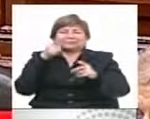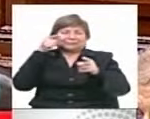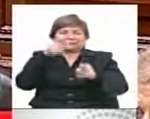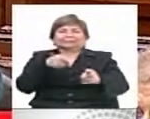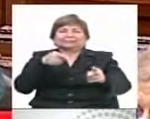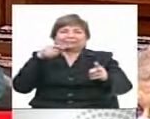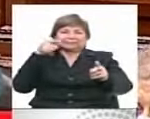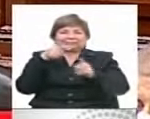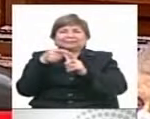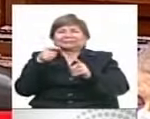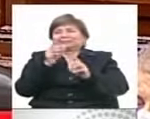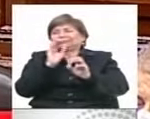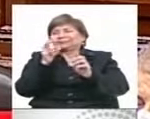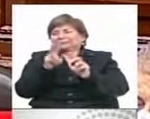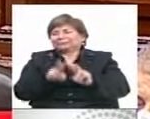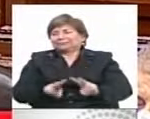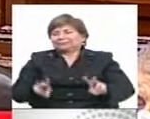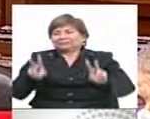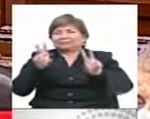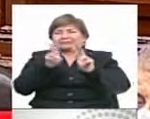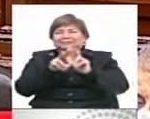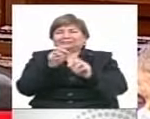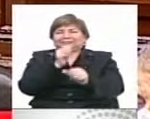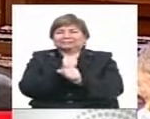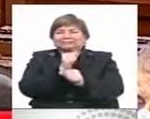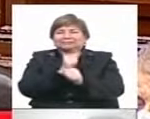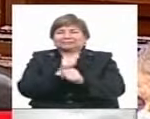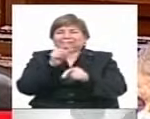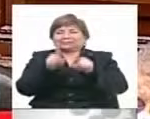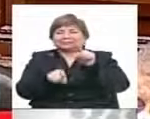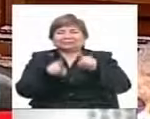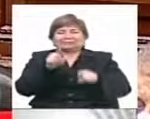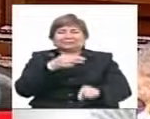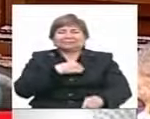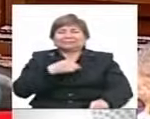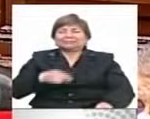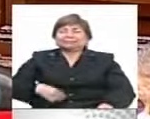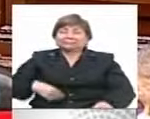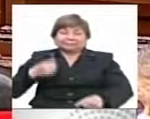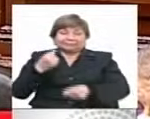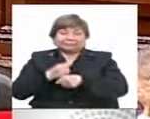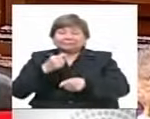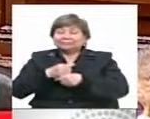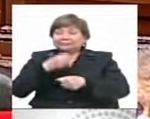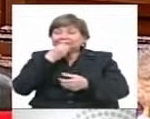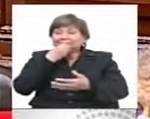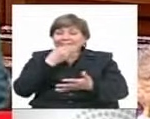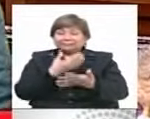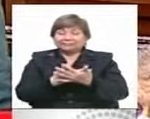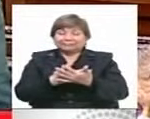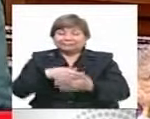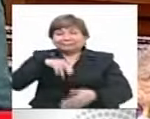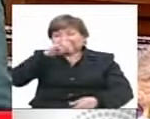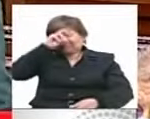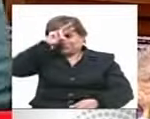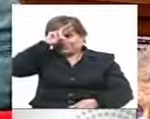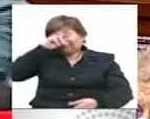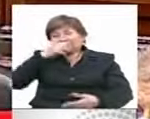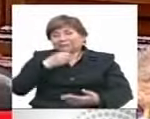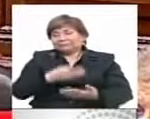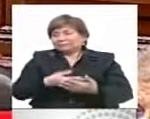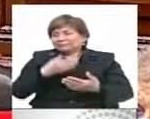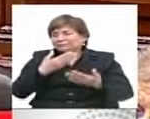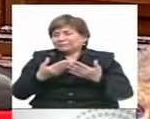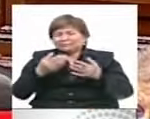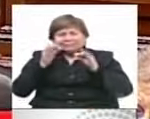atacar y no valoremos el trabajo de algunos ministros que están trabajando muy bien en bien del Perú. Y es